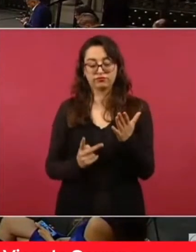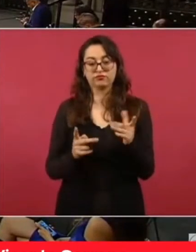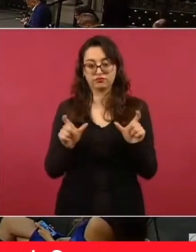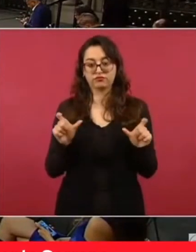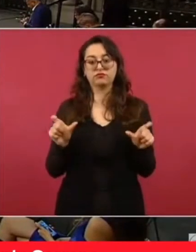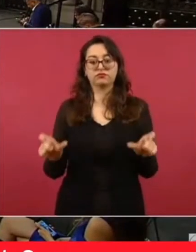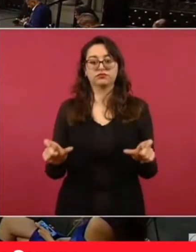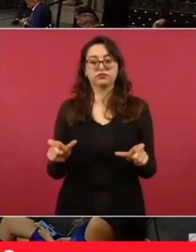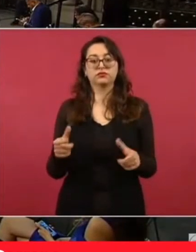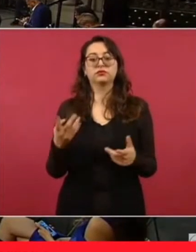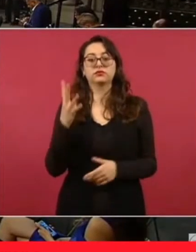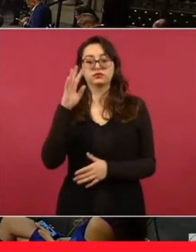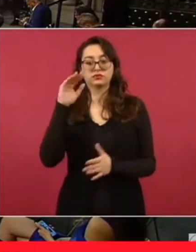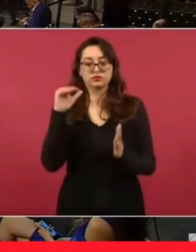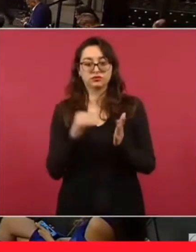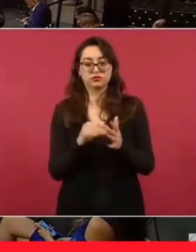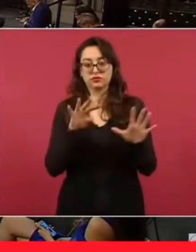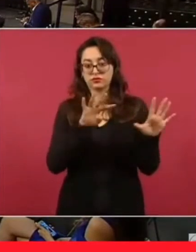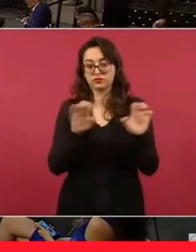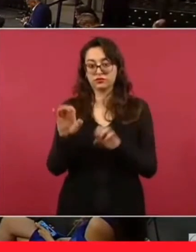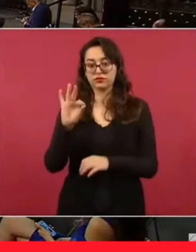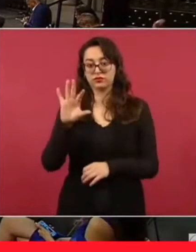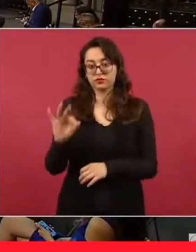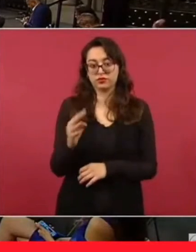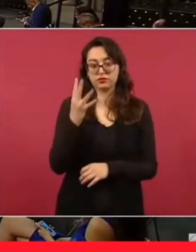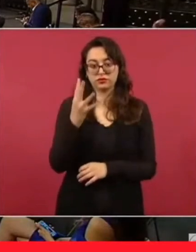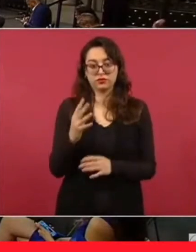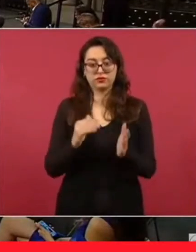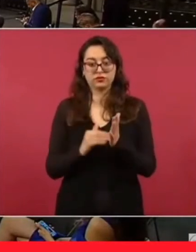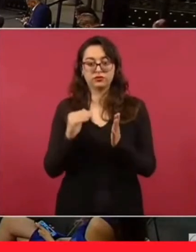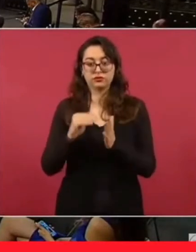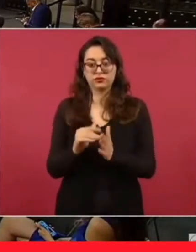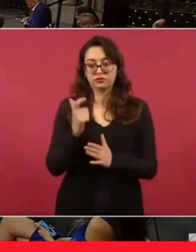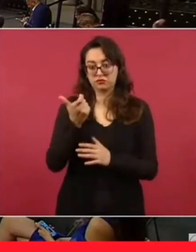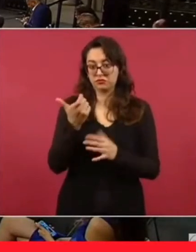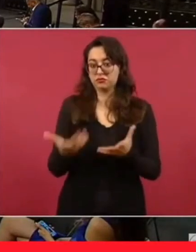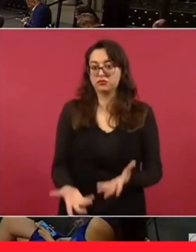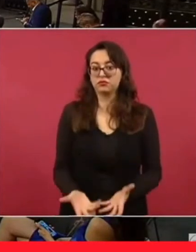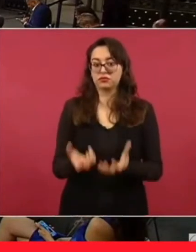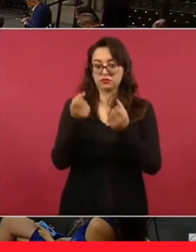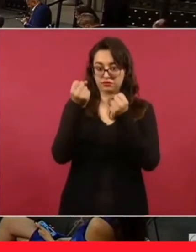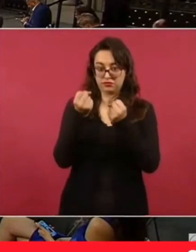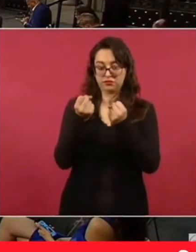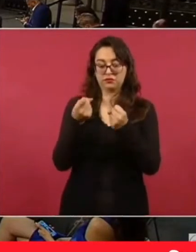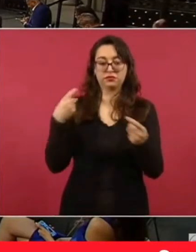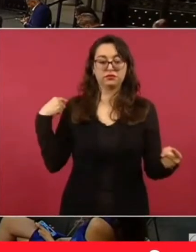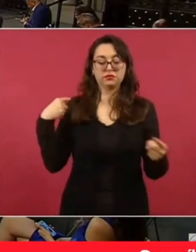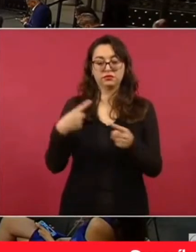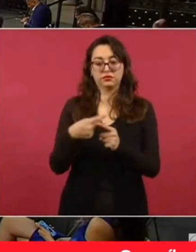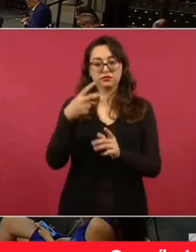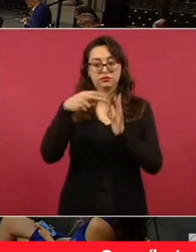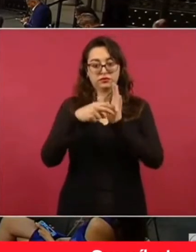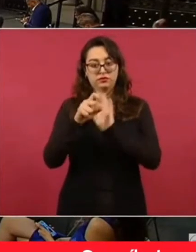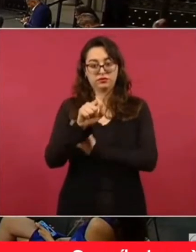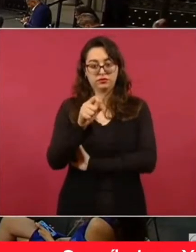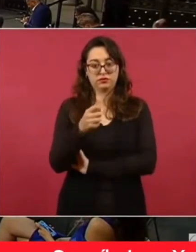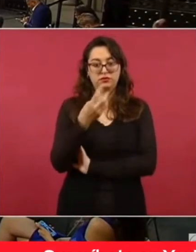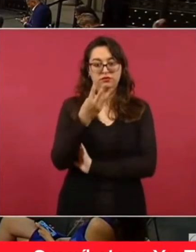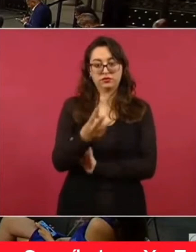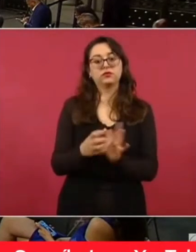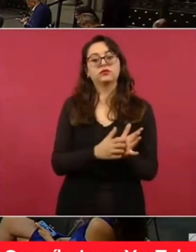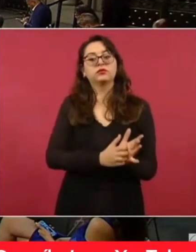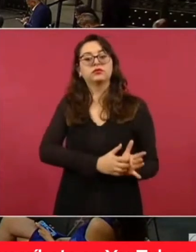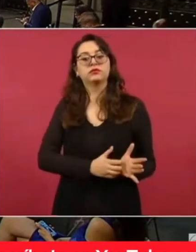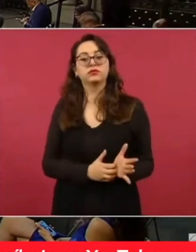de cuatro mil ochocientos cuarenta y cuatro millones de pesos en el inicio de 2023 y se lleva un ahorro